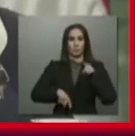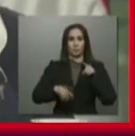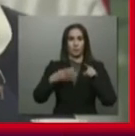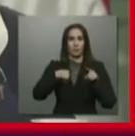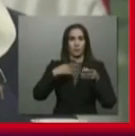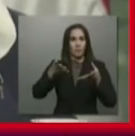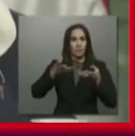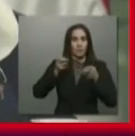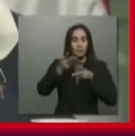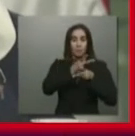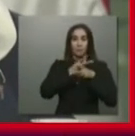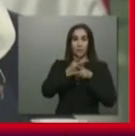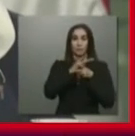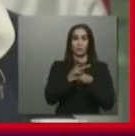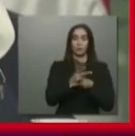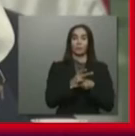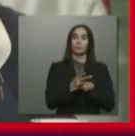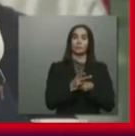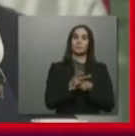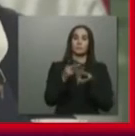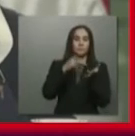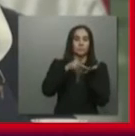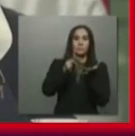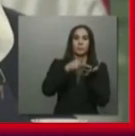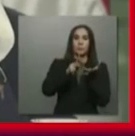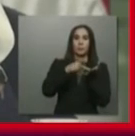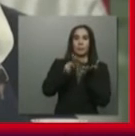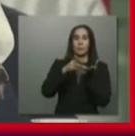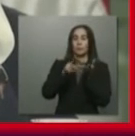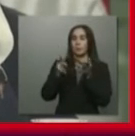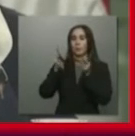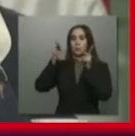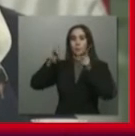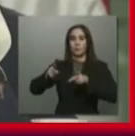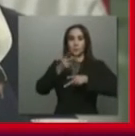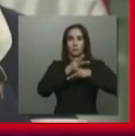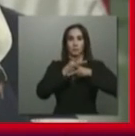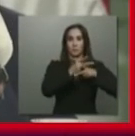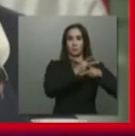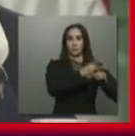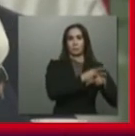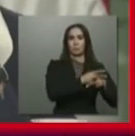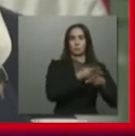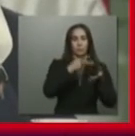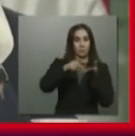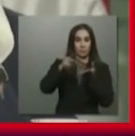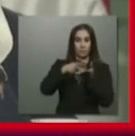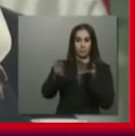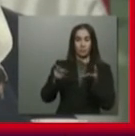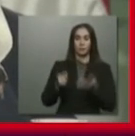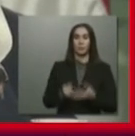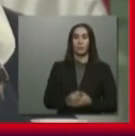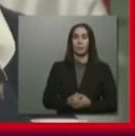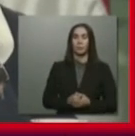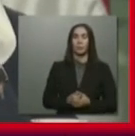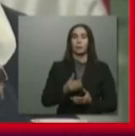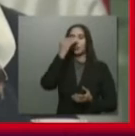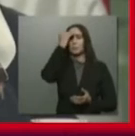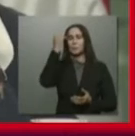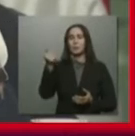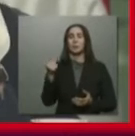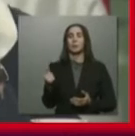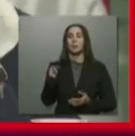ya llevaban tomar su posición pues como decía néstor o sea al no tener un sueldo digno como están